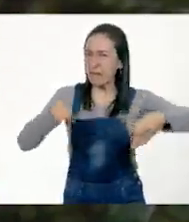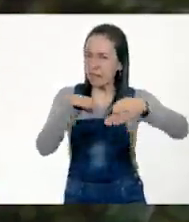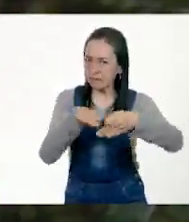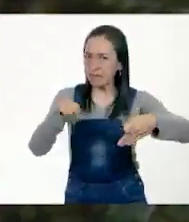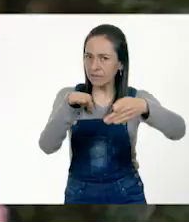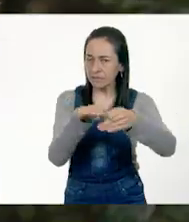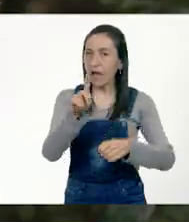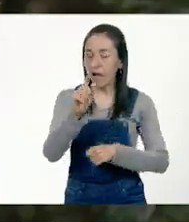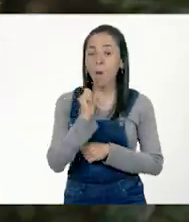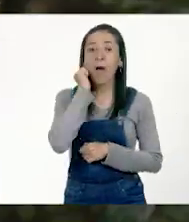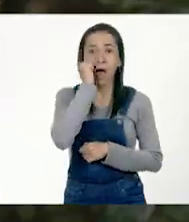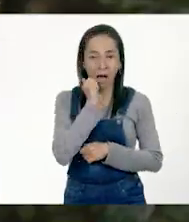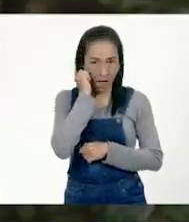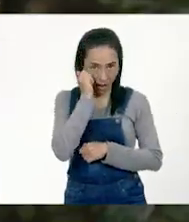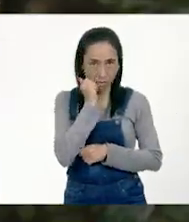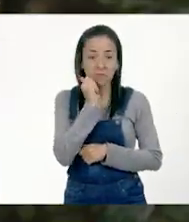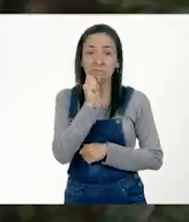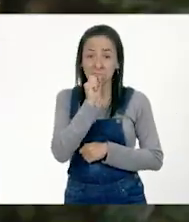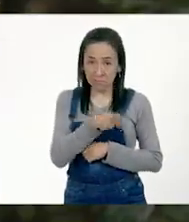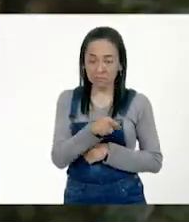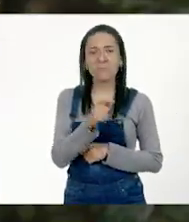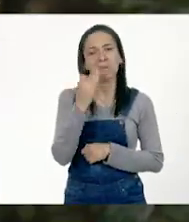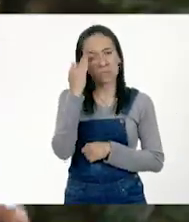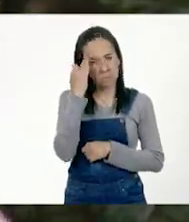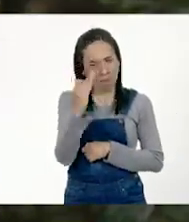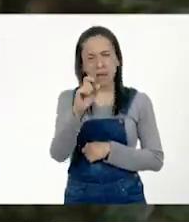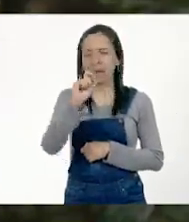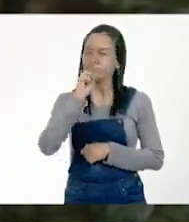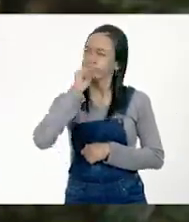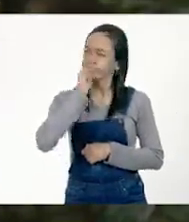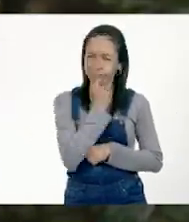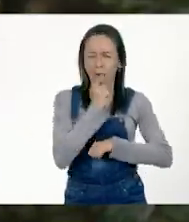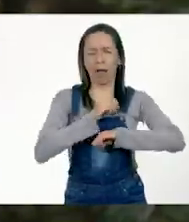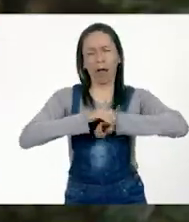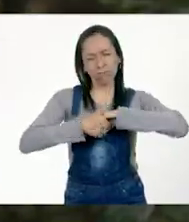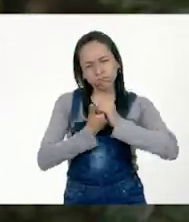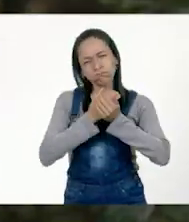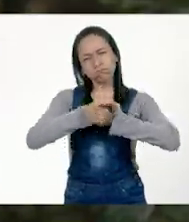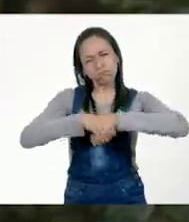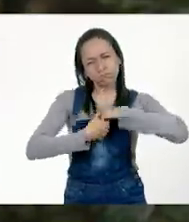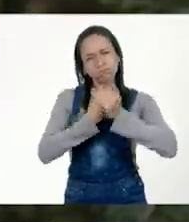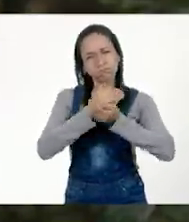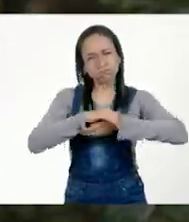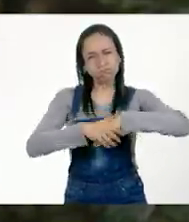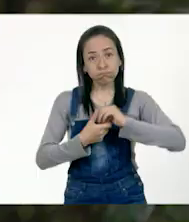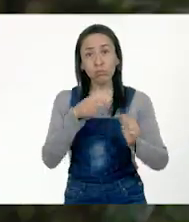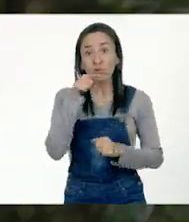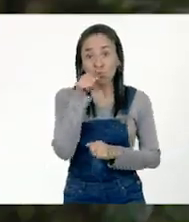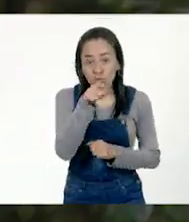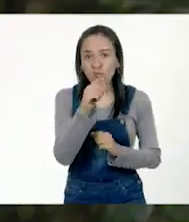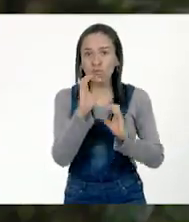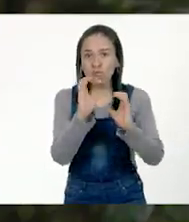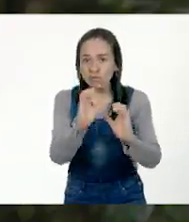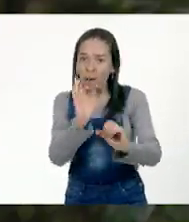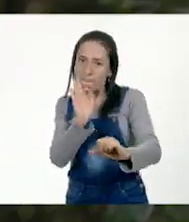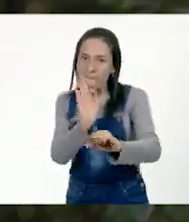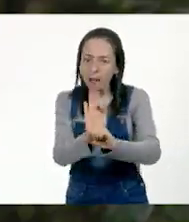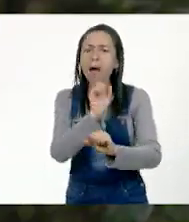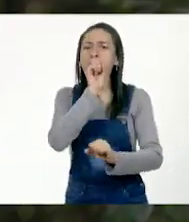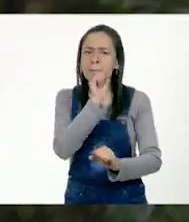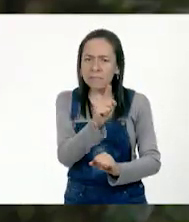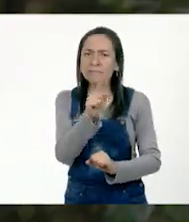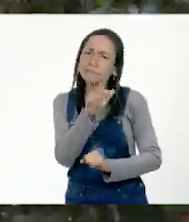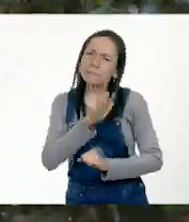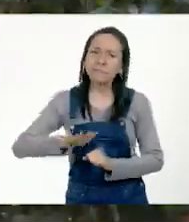jabón durante 20 segundos. Así te proteges tú y proteges a todas las personas que